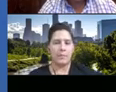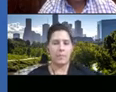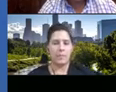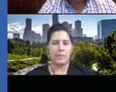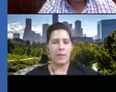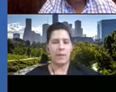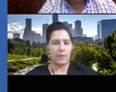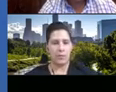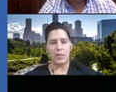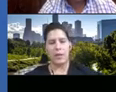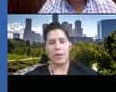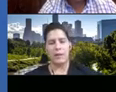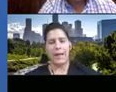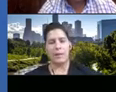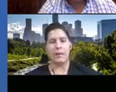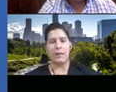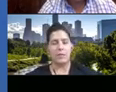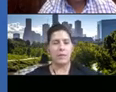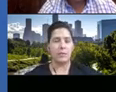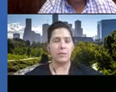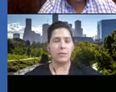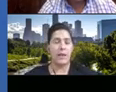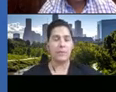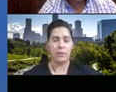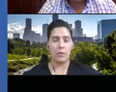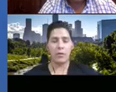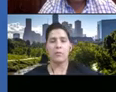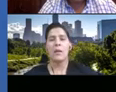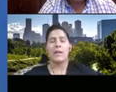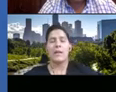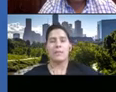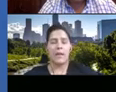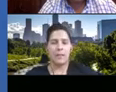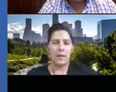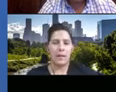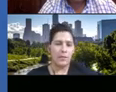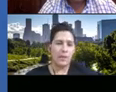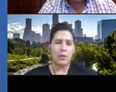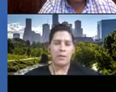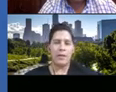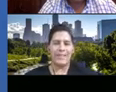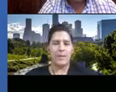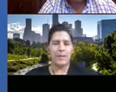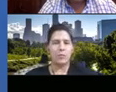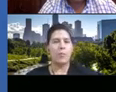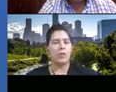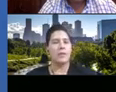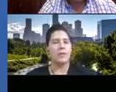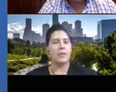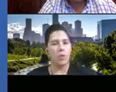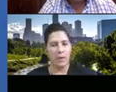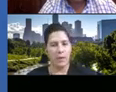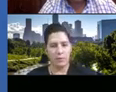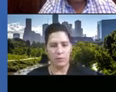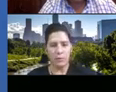que es Royal, Carnival, inclusive tenemos temporada Disney con ellos. Y las ventajas que tenemos es que inclusive las cabinas son un poquito más económicas que otros